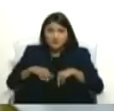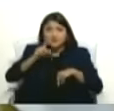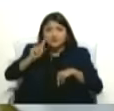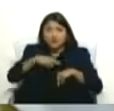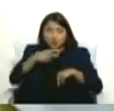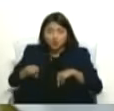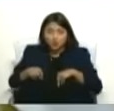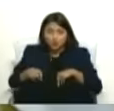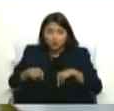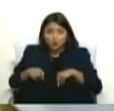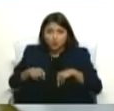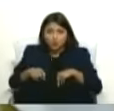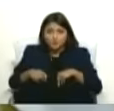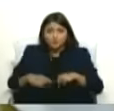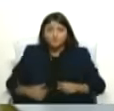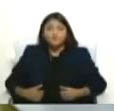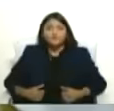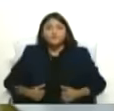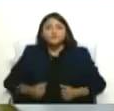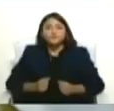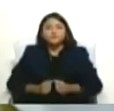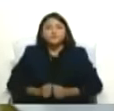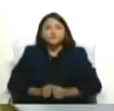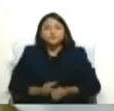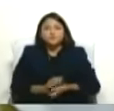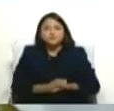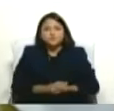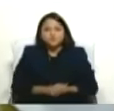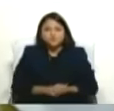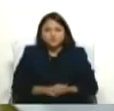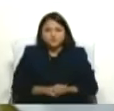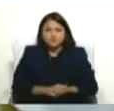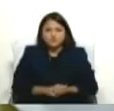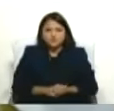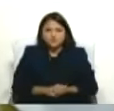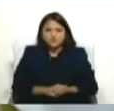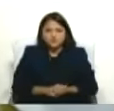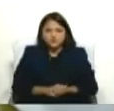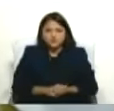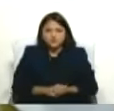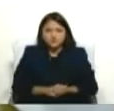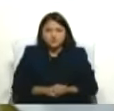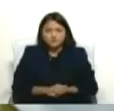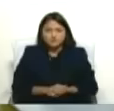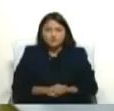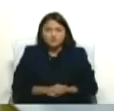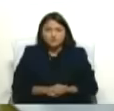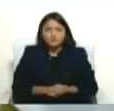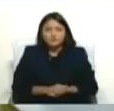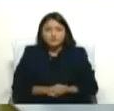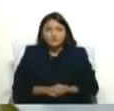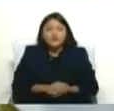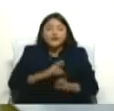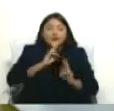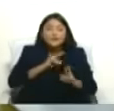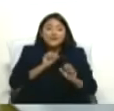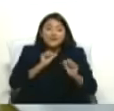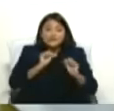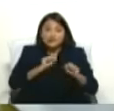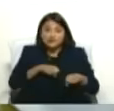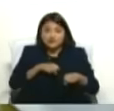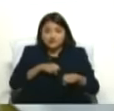de manera ilegal y en violación del derecho internacional? Opción del